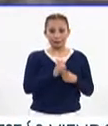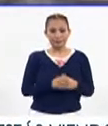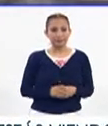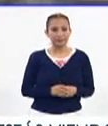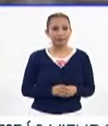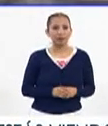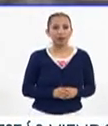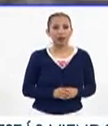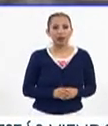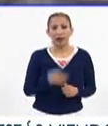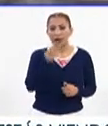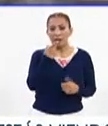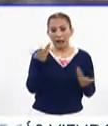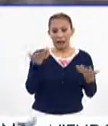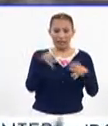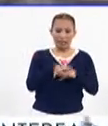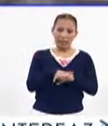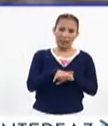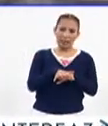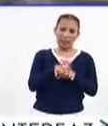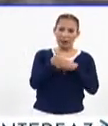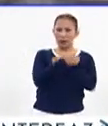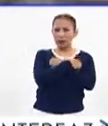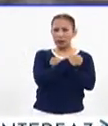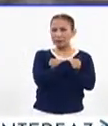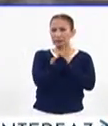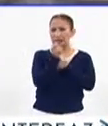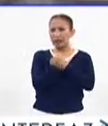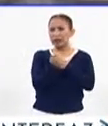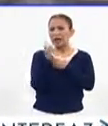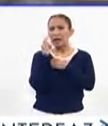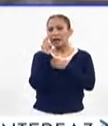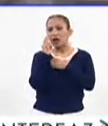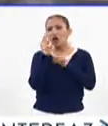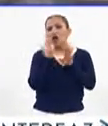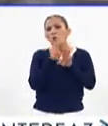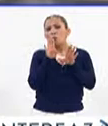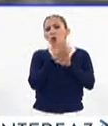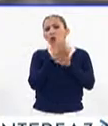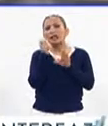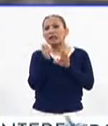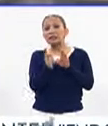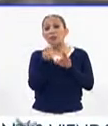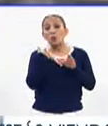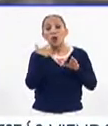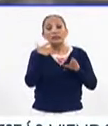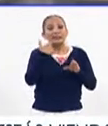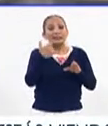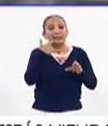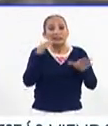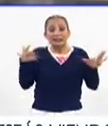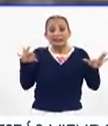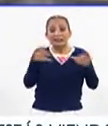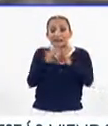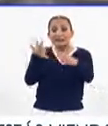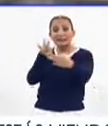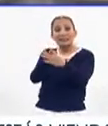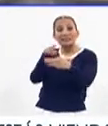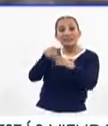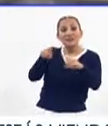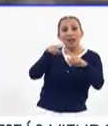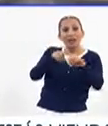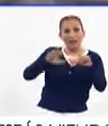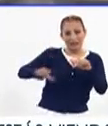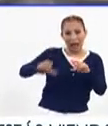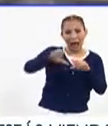sentido, bueno, hablar de inclusión educativa la podemos ver como todos aquellos esfuerzos coordinados en los